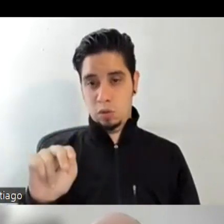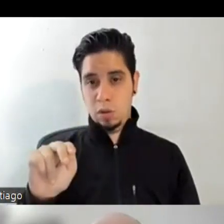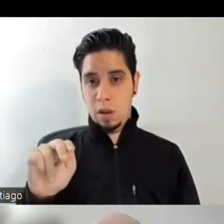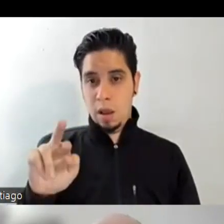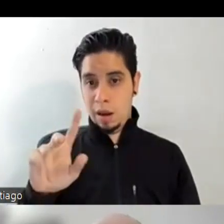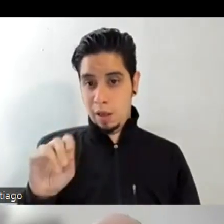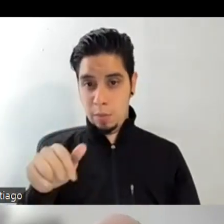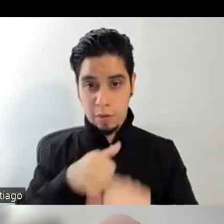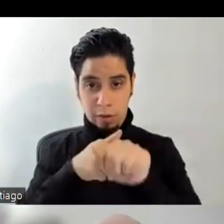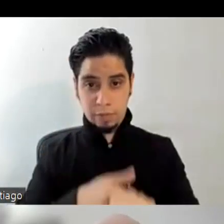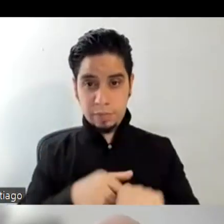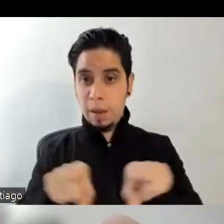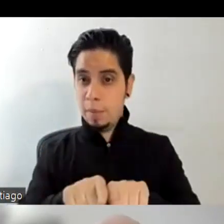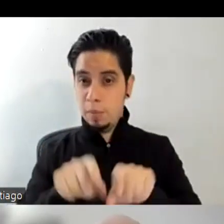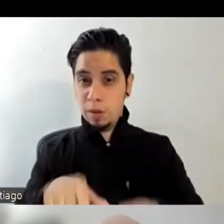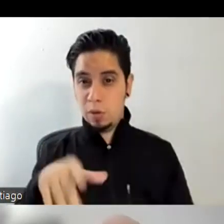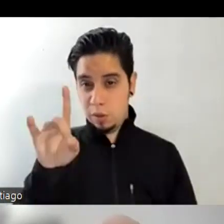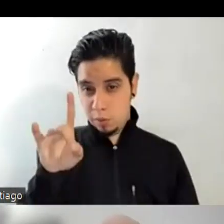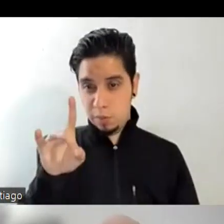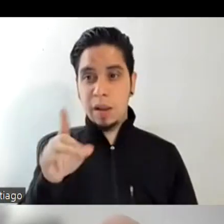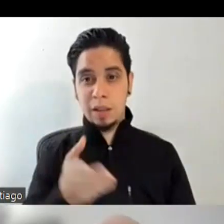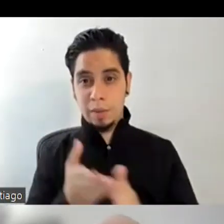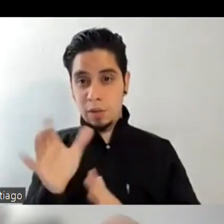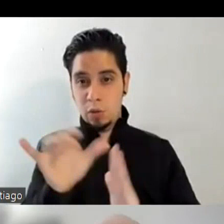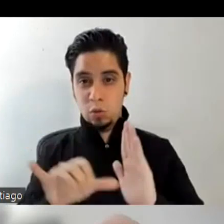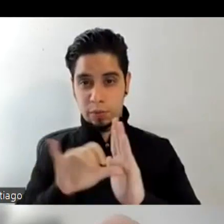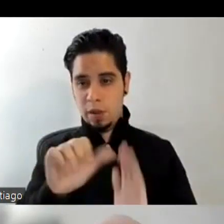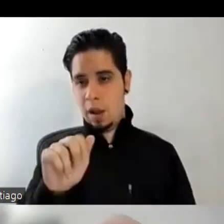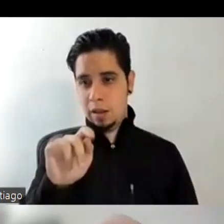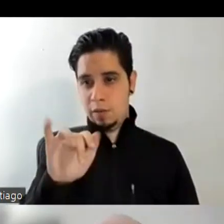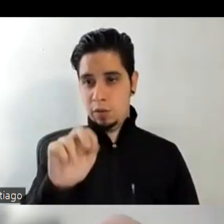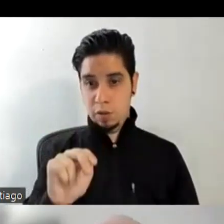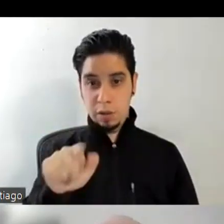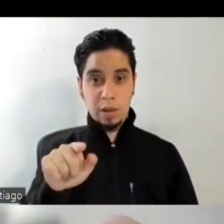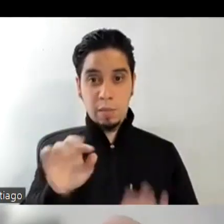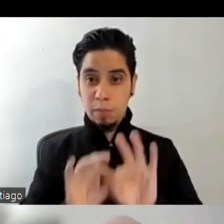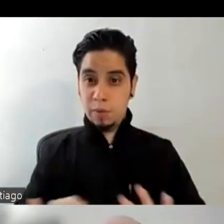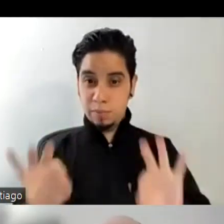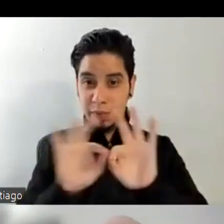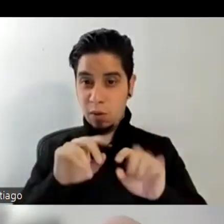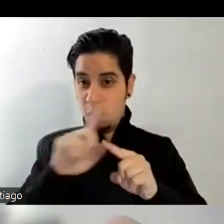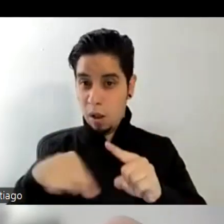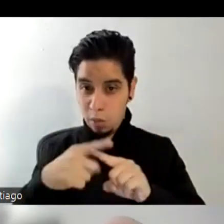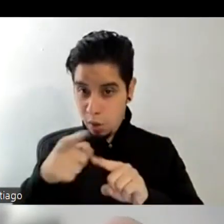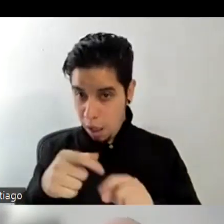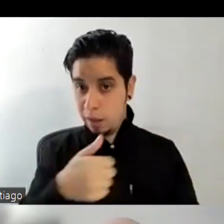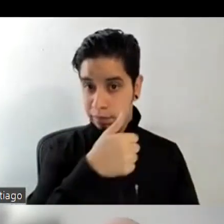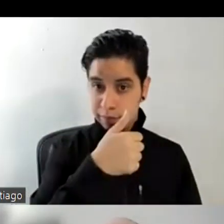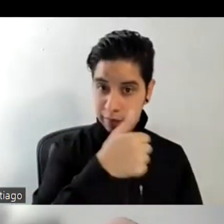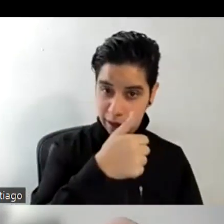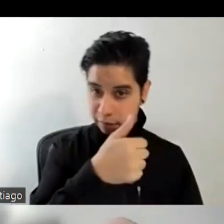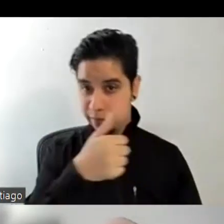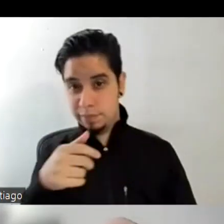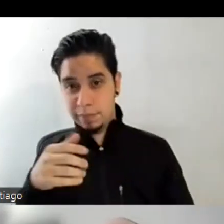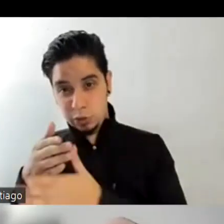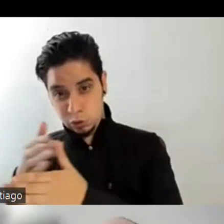Y también nos consiguen en nuestro canal de YouTube Artefusión. Así que es bien importante que ahí, además del like, además del